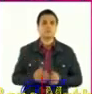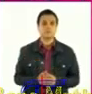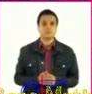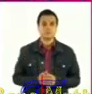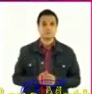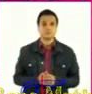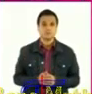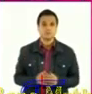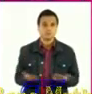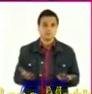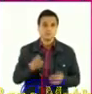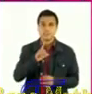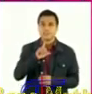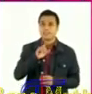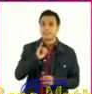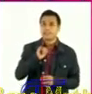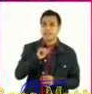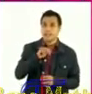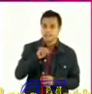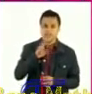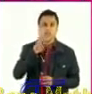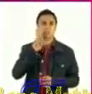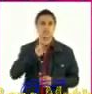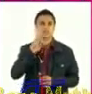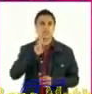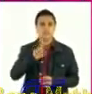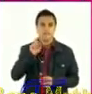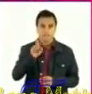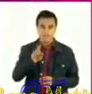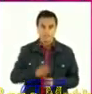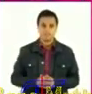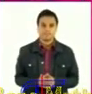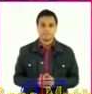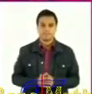todos tienen liana. A ver, dale primero.